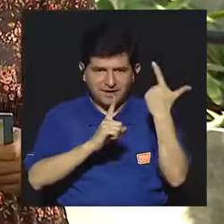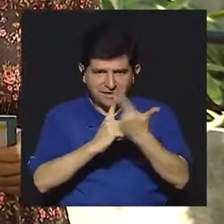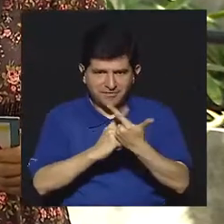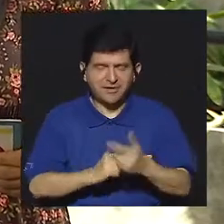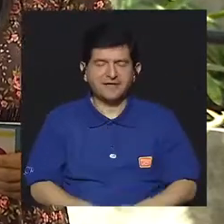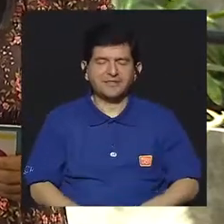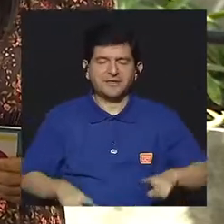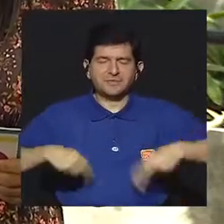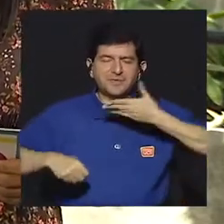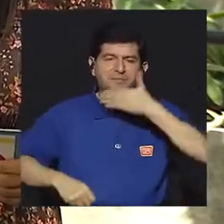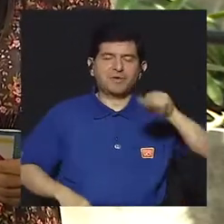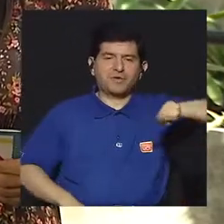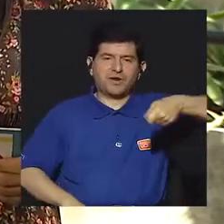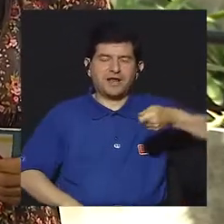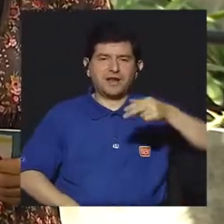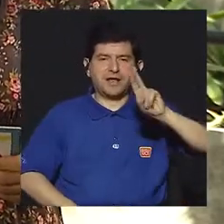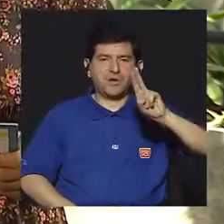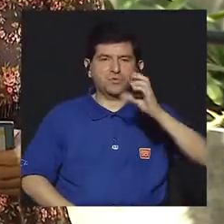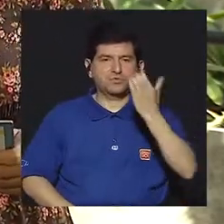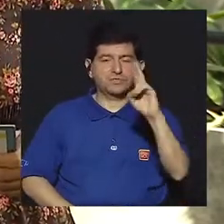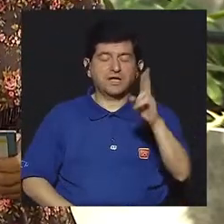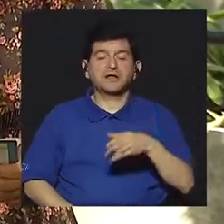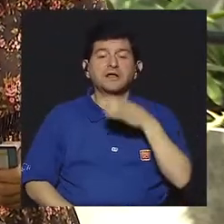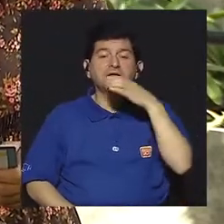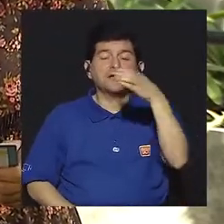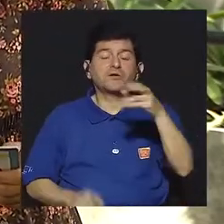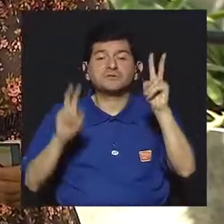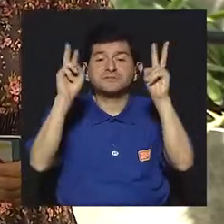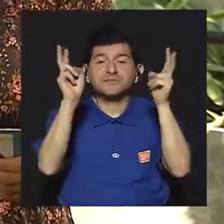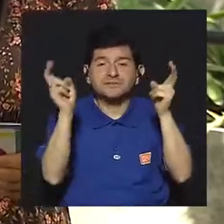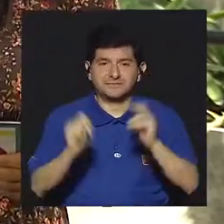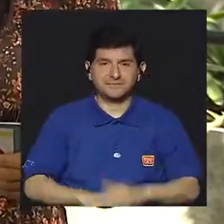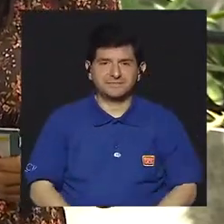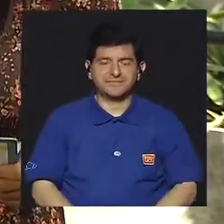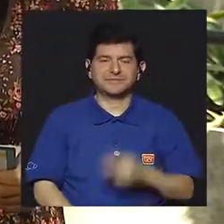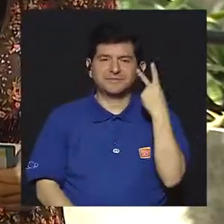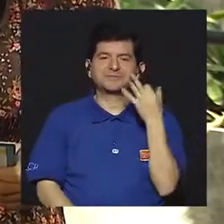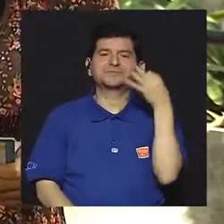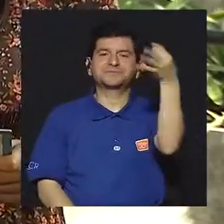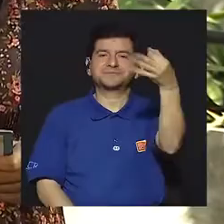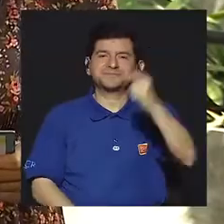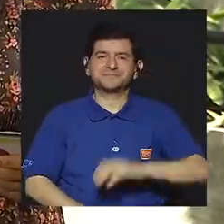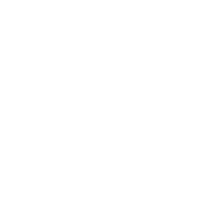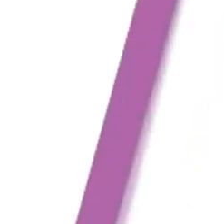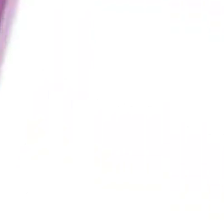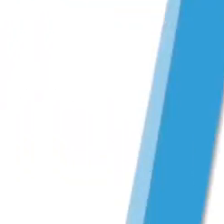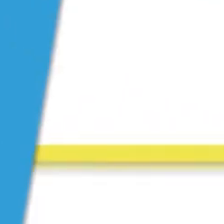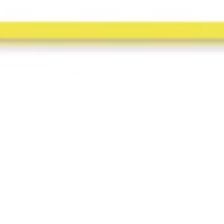sociales, Vivir Mejor, Canal UCR, y así sugerirnos temas. Hasta pronto.